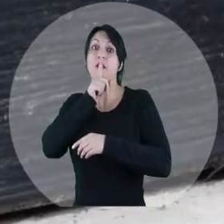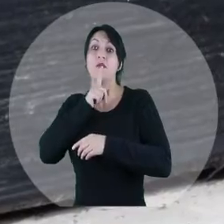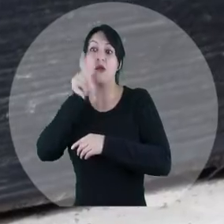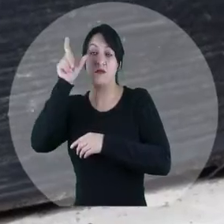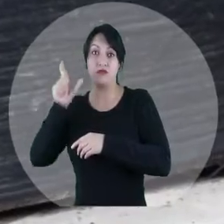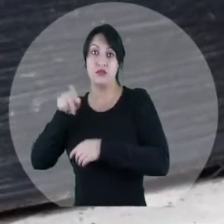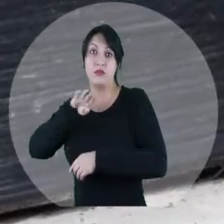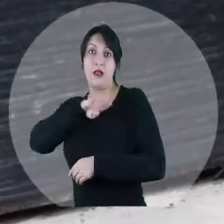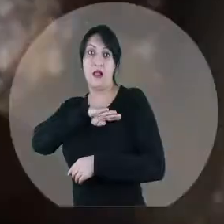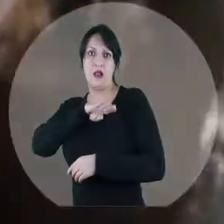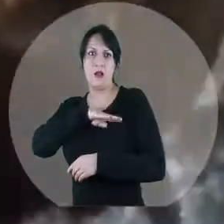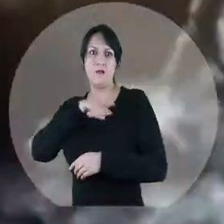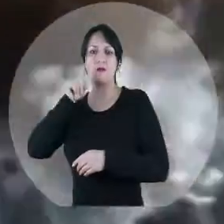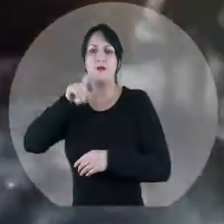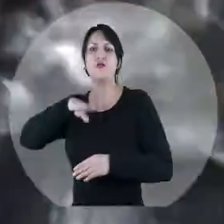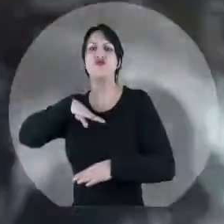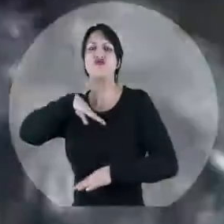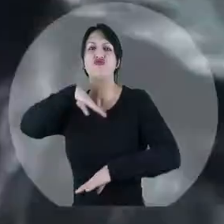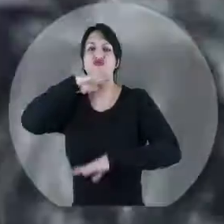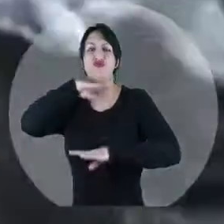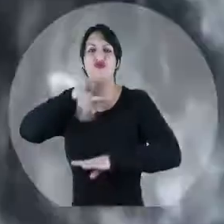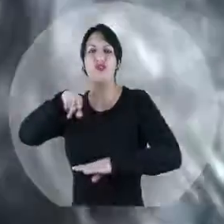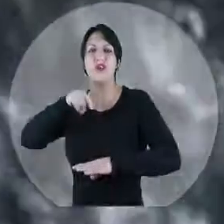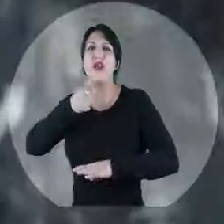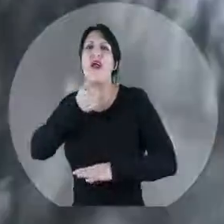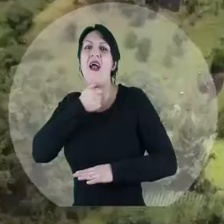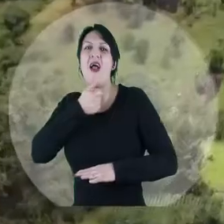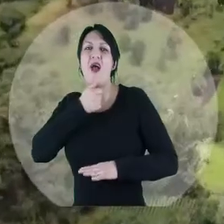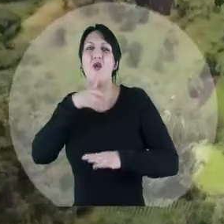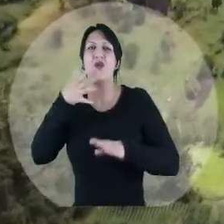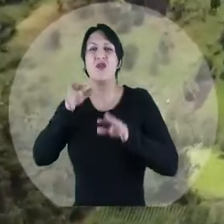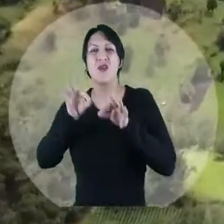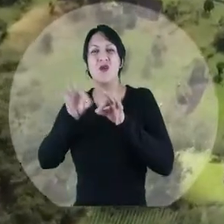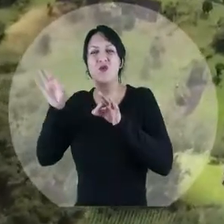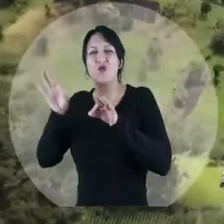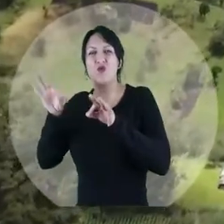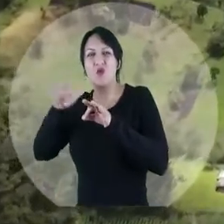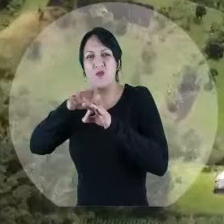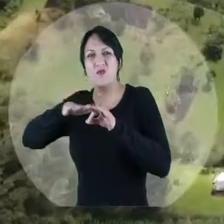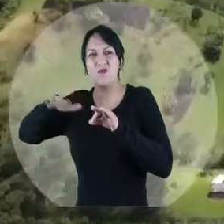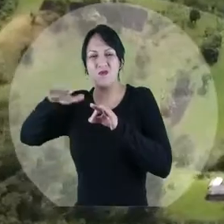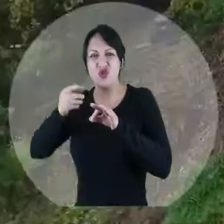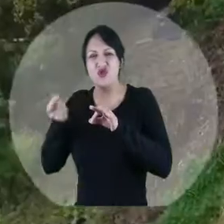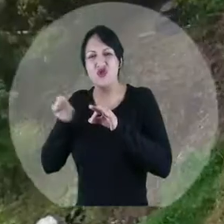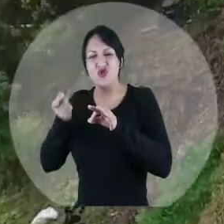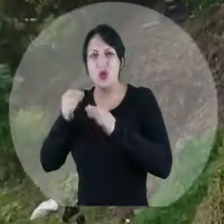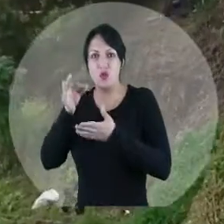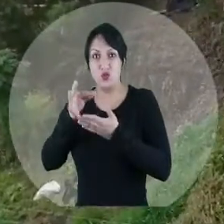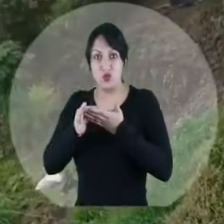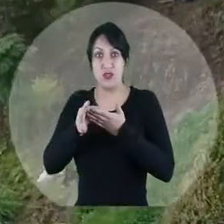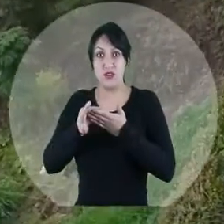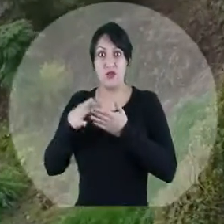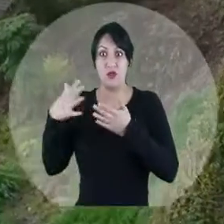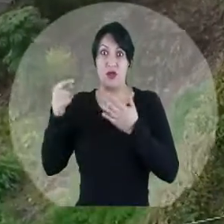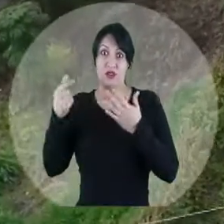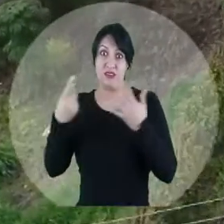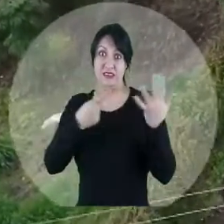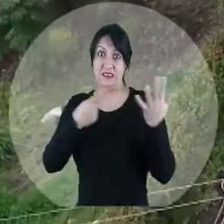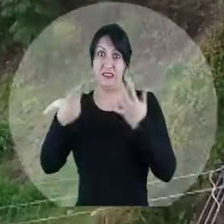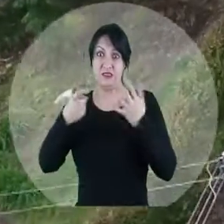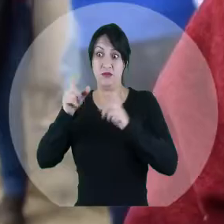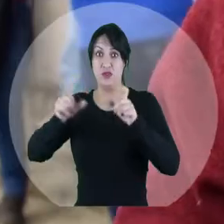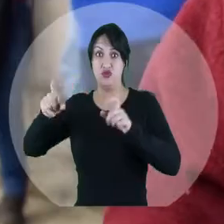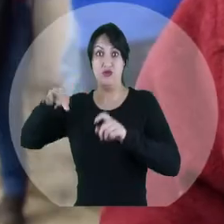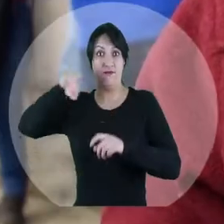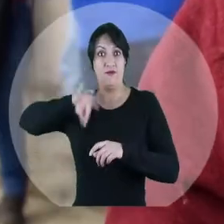Rosa de mejorar la calidad de agua potable en el sector rural de nuestro municipio. Son más de 600 usuarios que